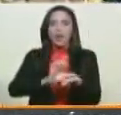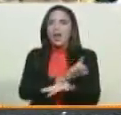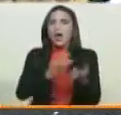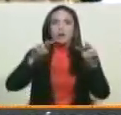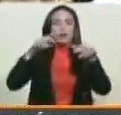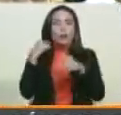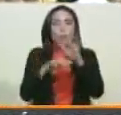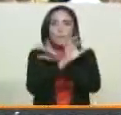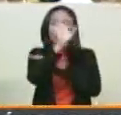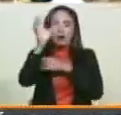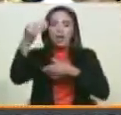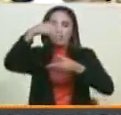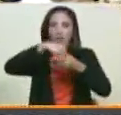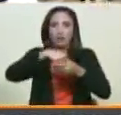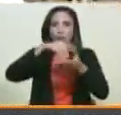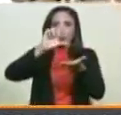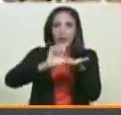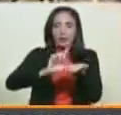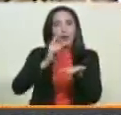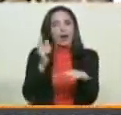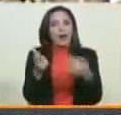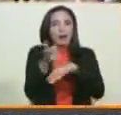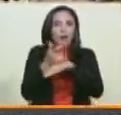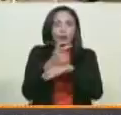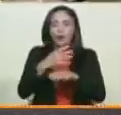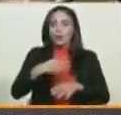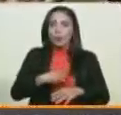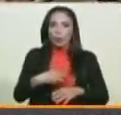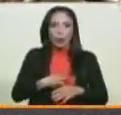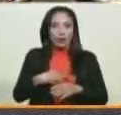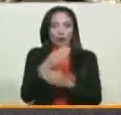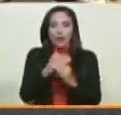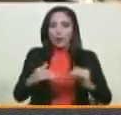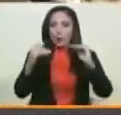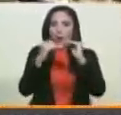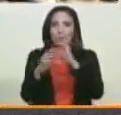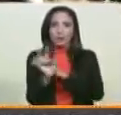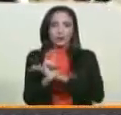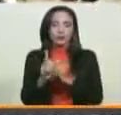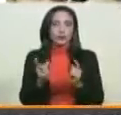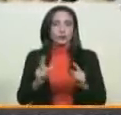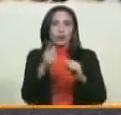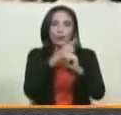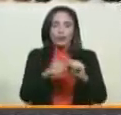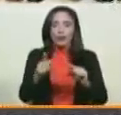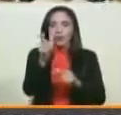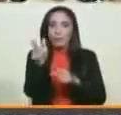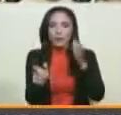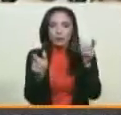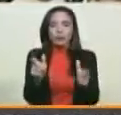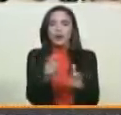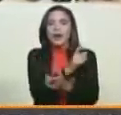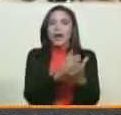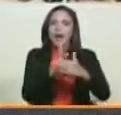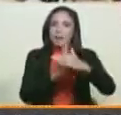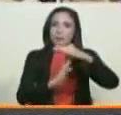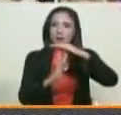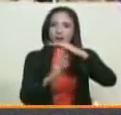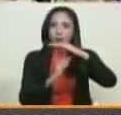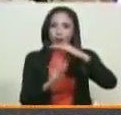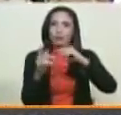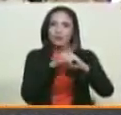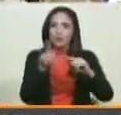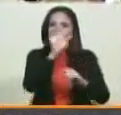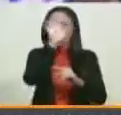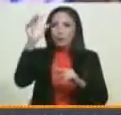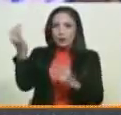Lima, sus gobiernos pueden siquiera equipararse a Venezuela en el tratamiento de los migrantes y pueden siquiera